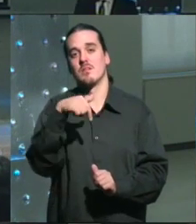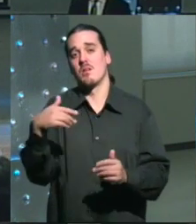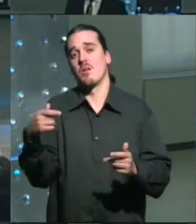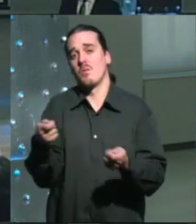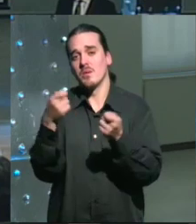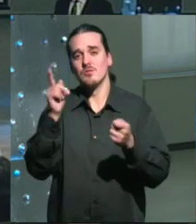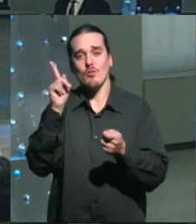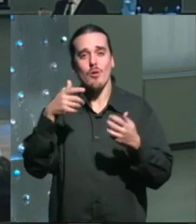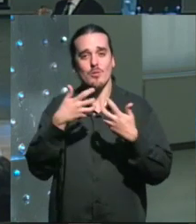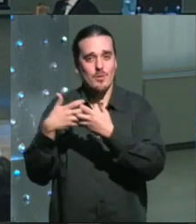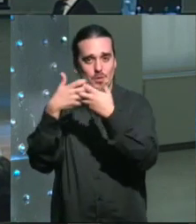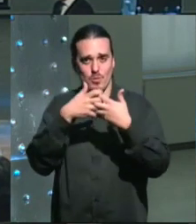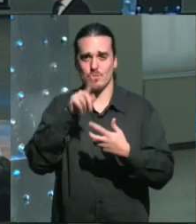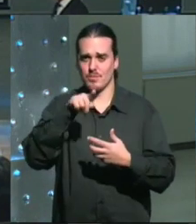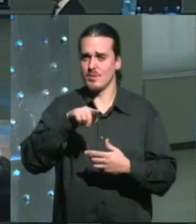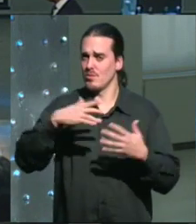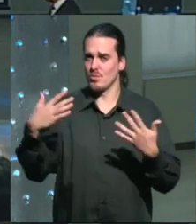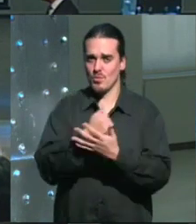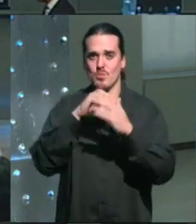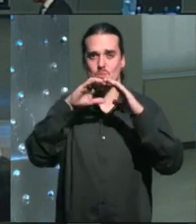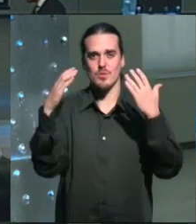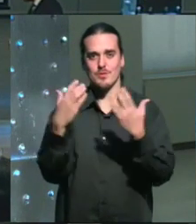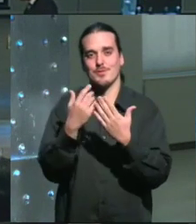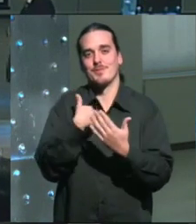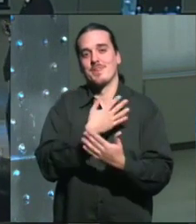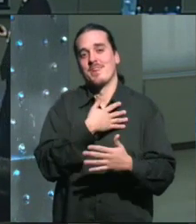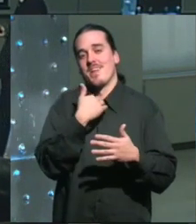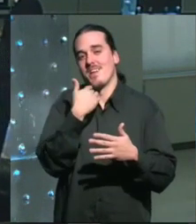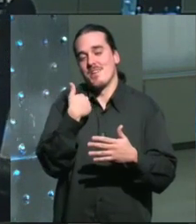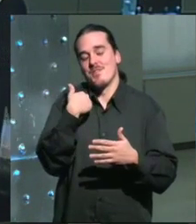haberos convencido de que hay una serie de lecciones o aprendizajes que son